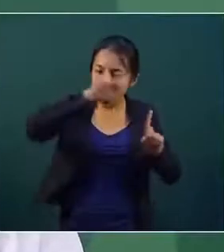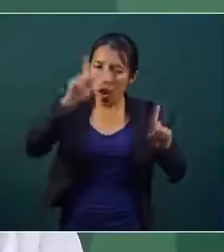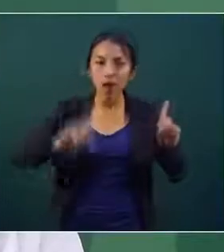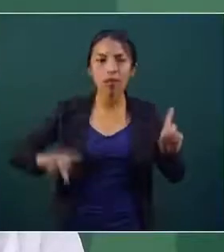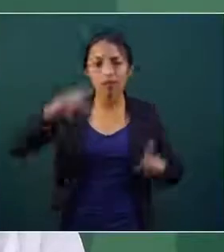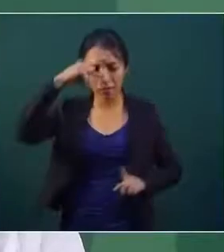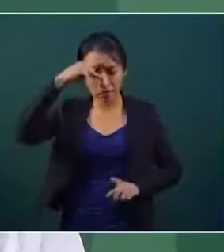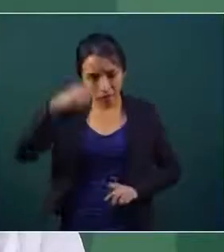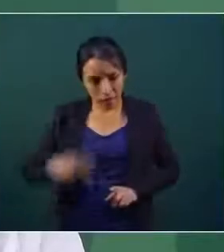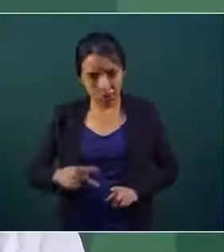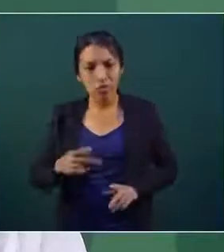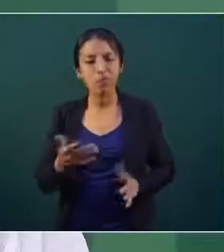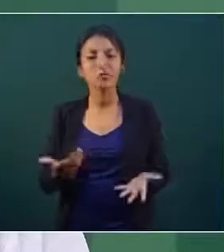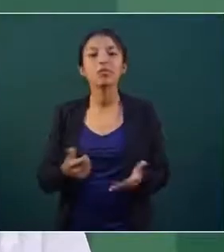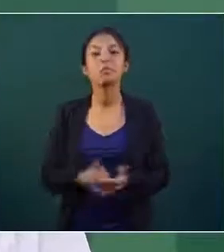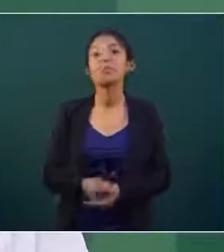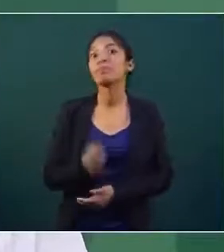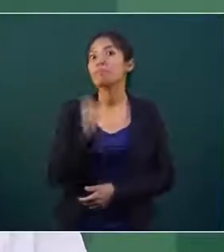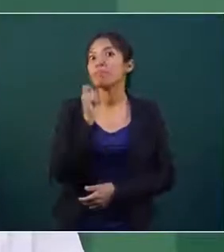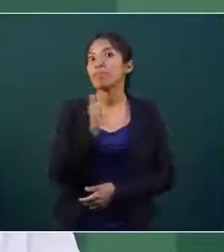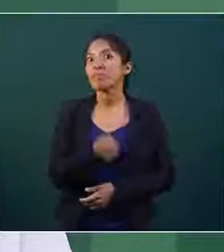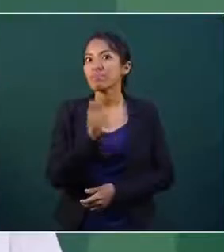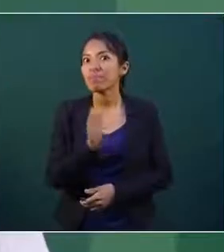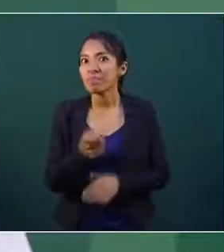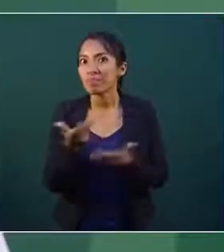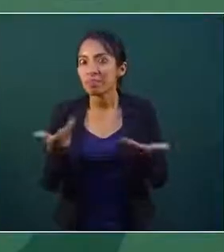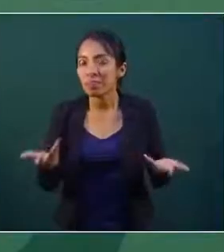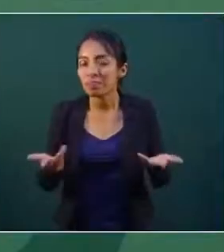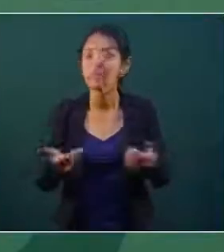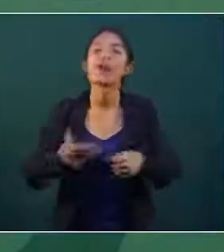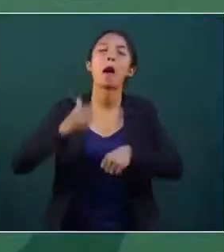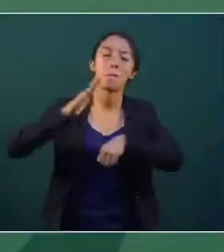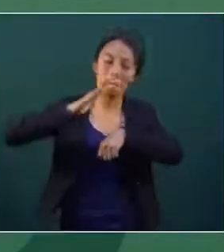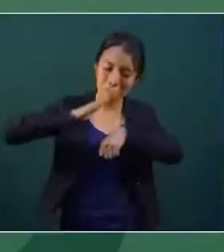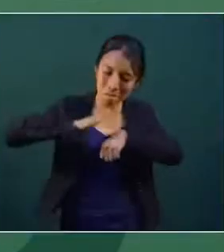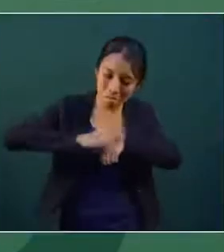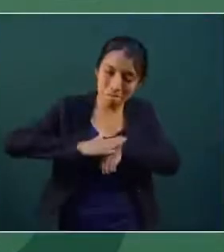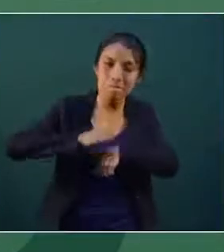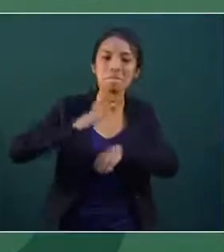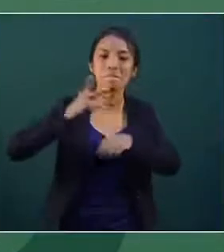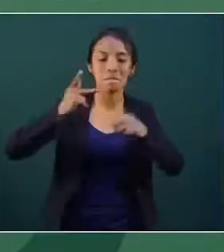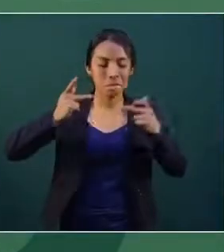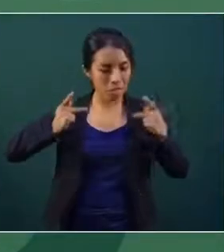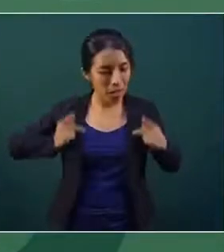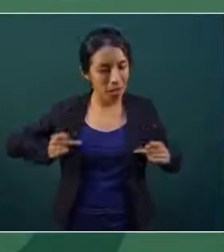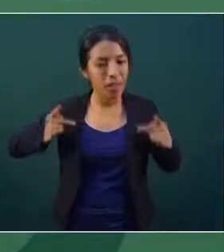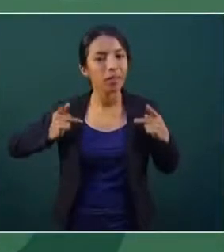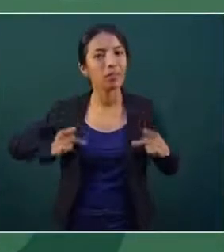Nacional. Esto va a significar también más elementos.